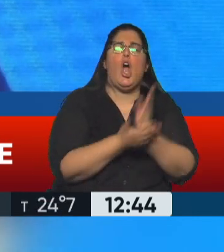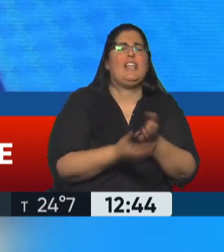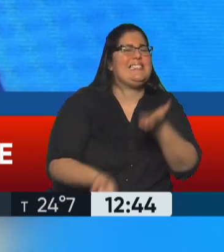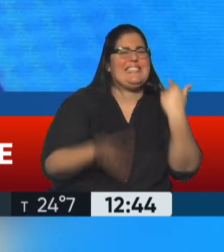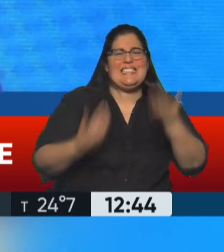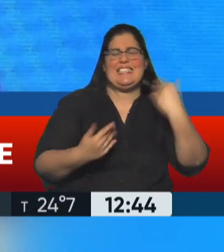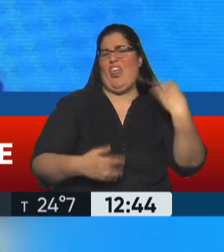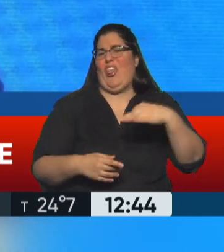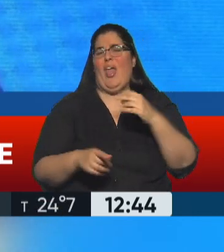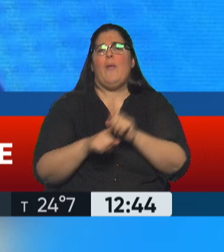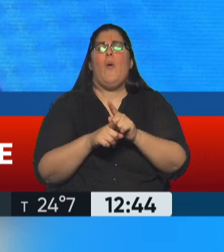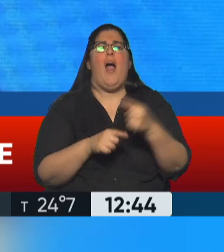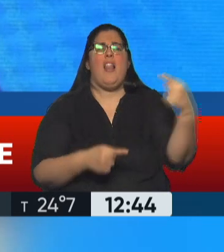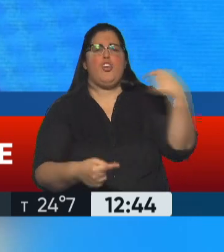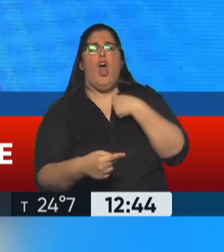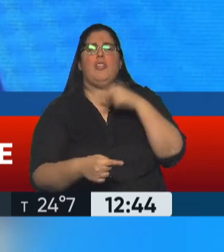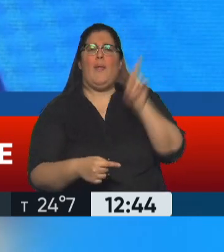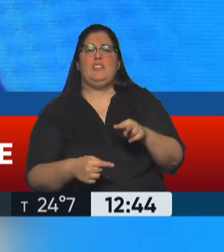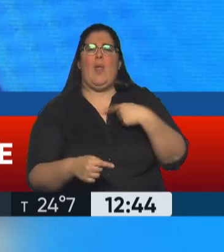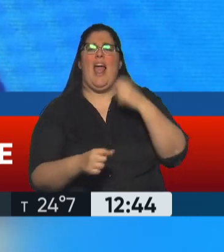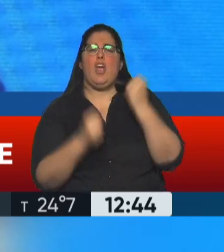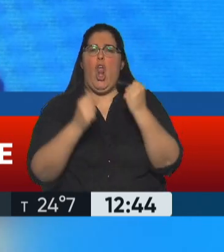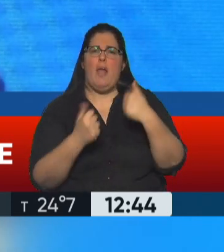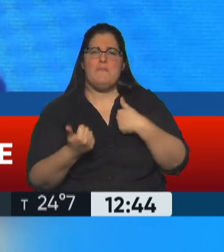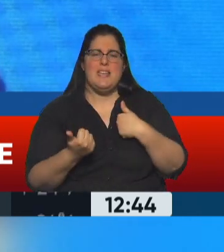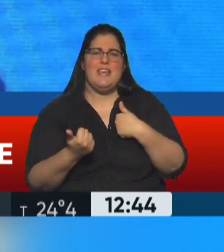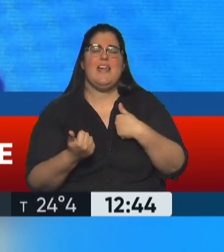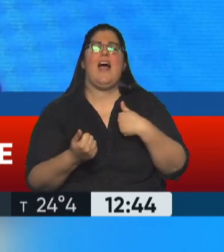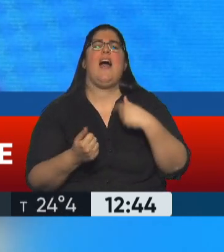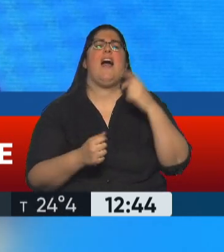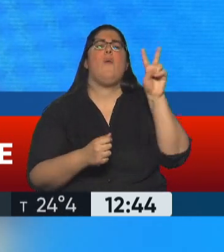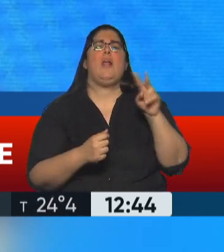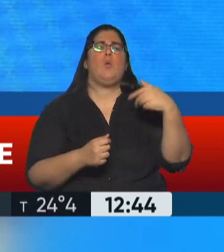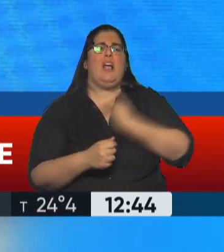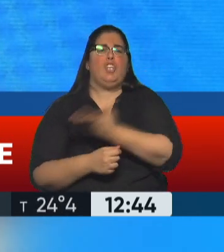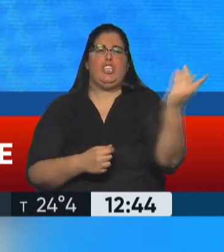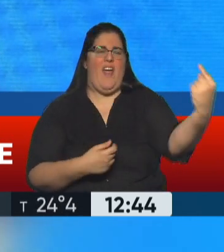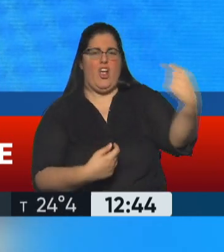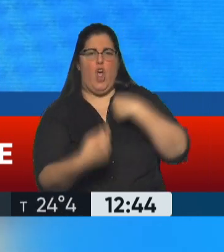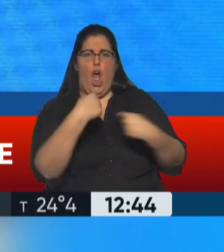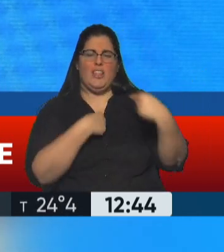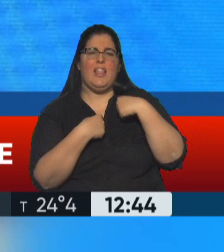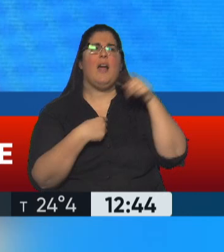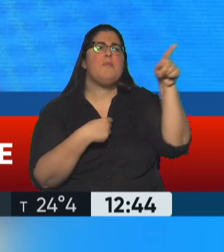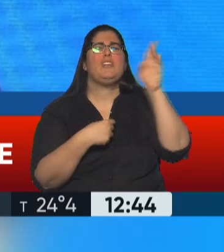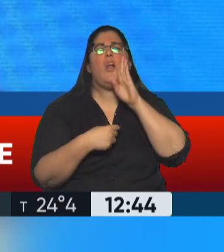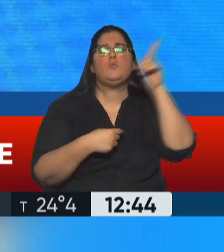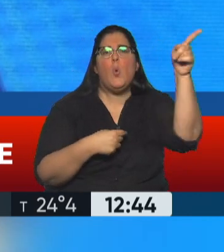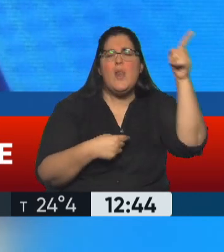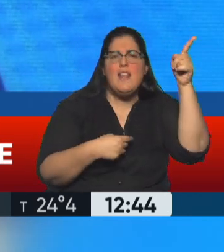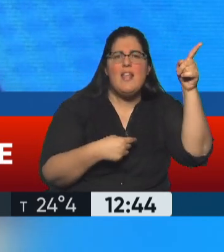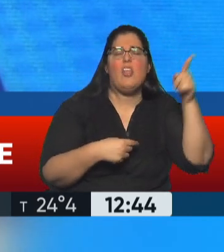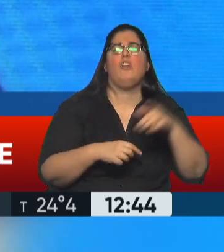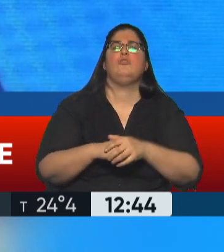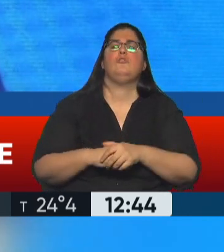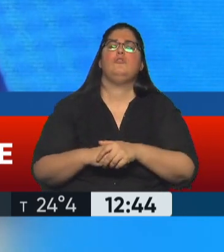criminales contra la economía venezolana, contra la sociedad venezolana por parte de los Estados Unidos de